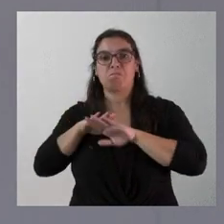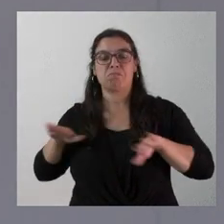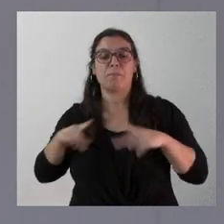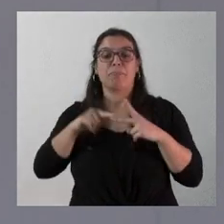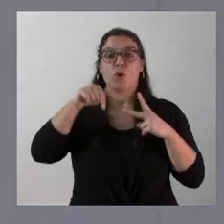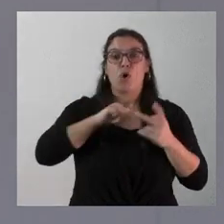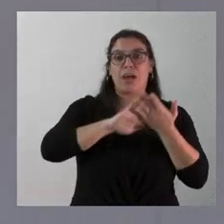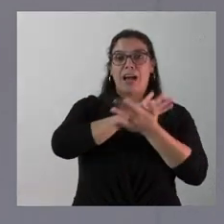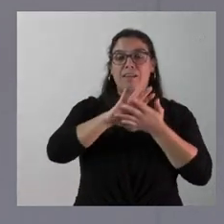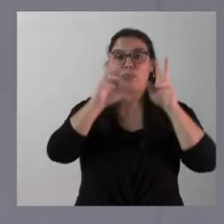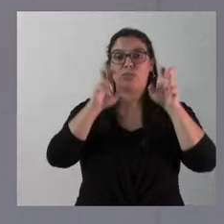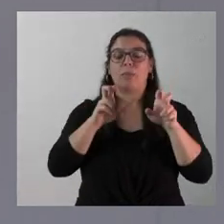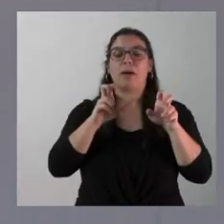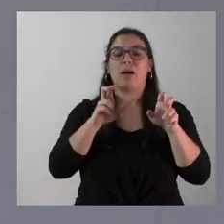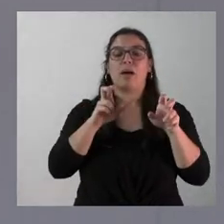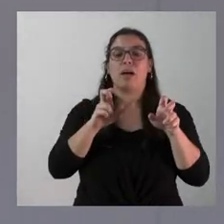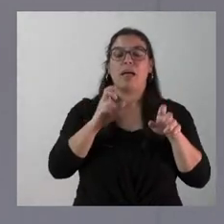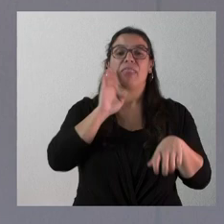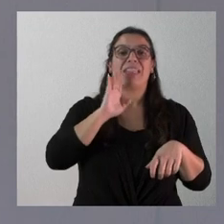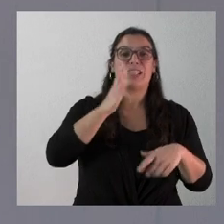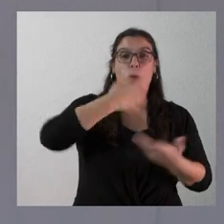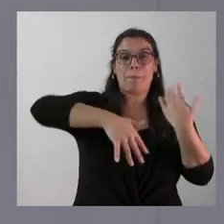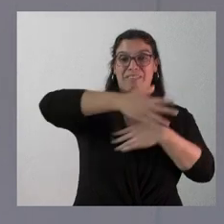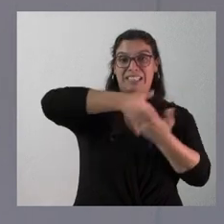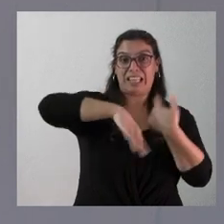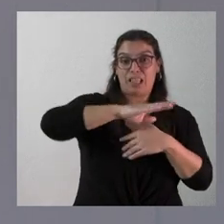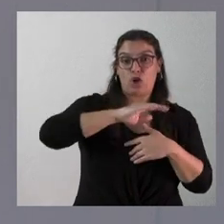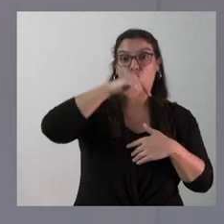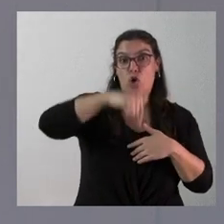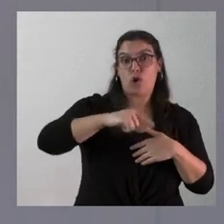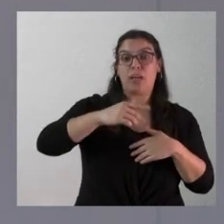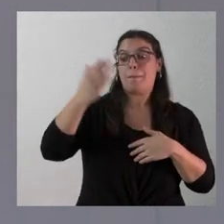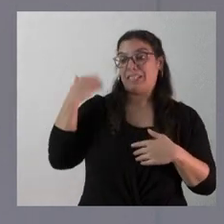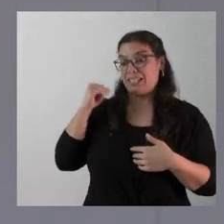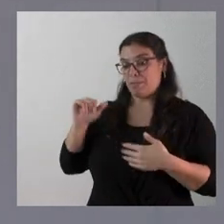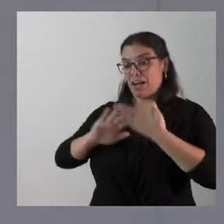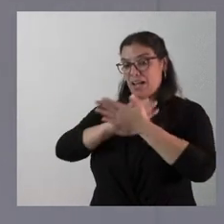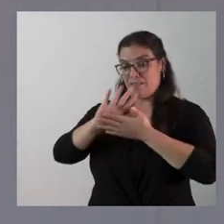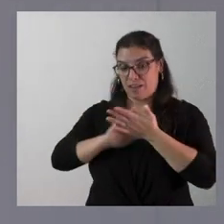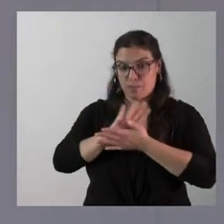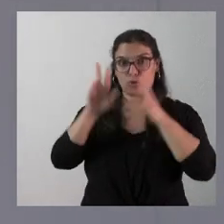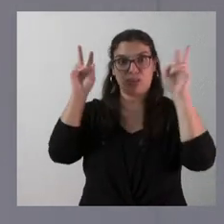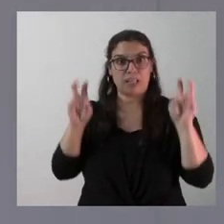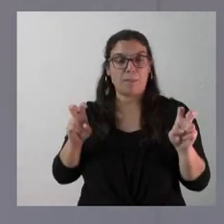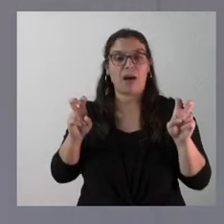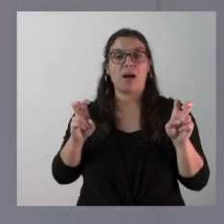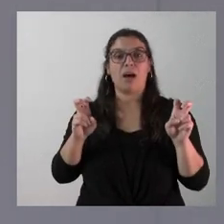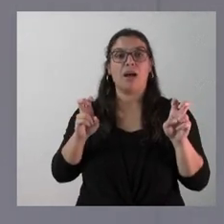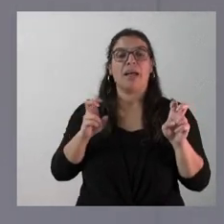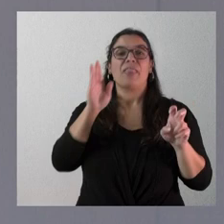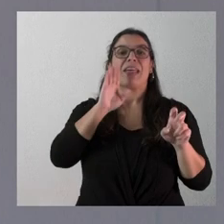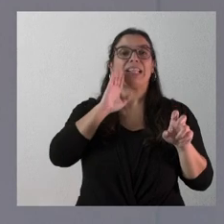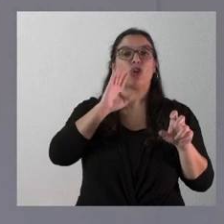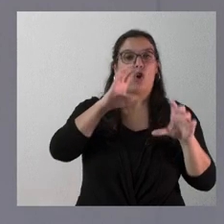la modificación del derecho del delito de malversación las próximas la pasada semana lo que hablábamos era del delito de sedición